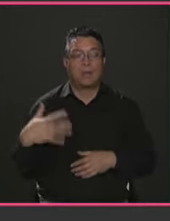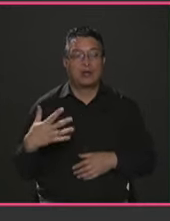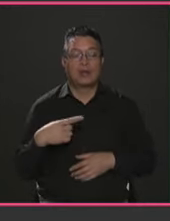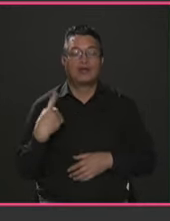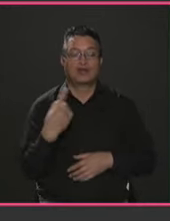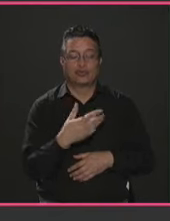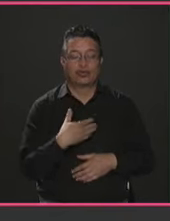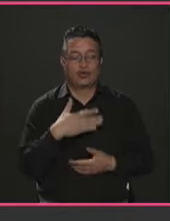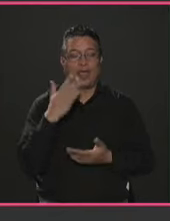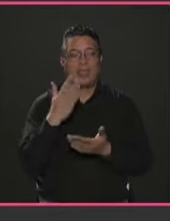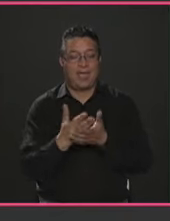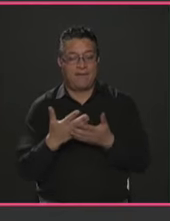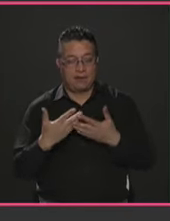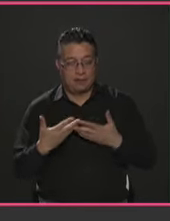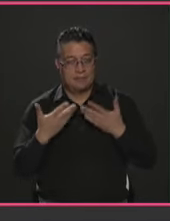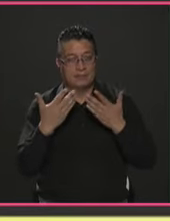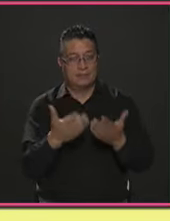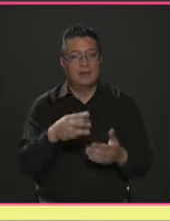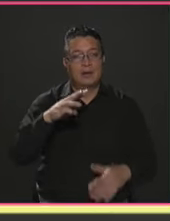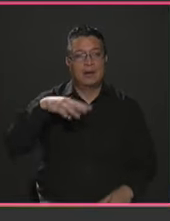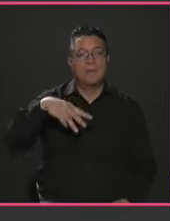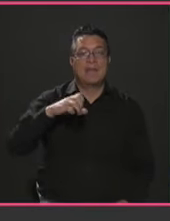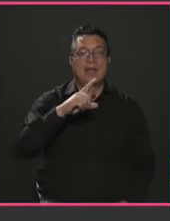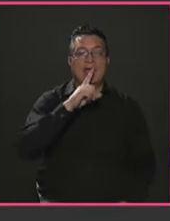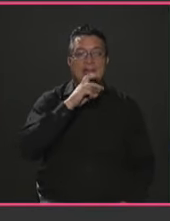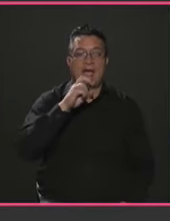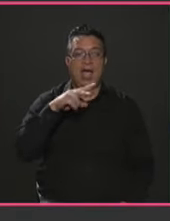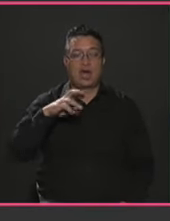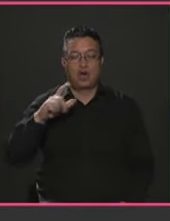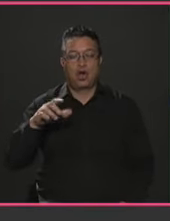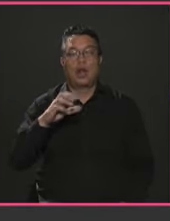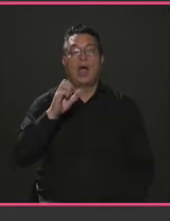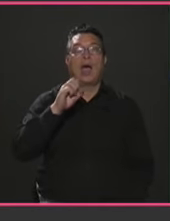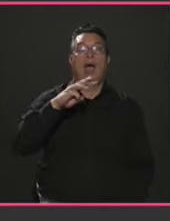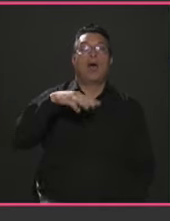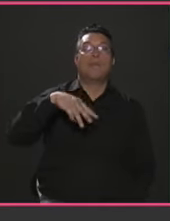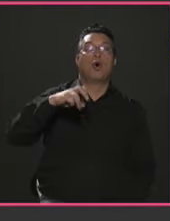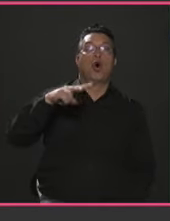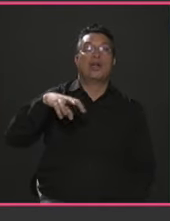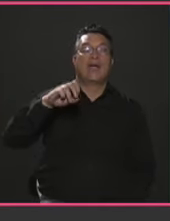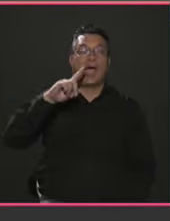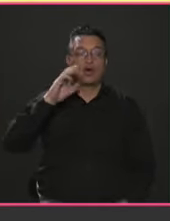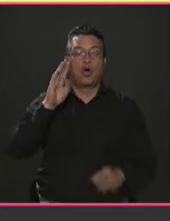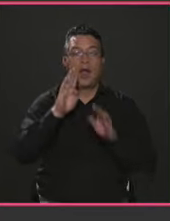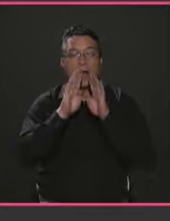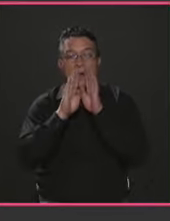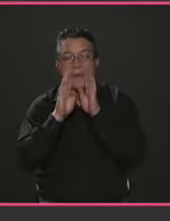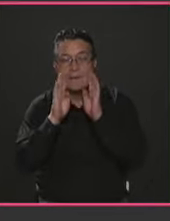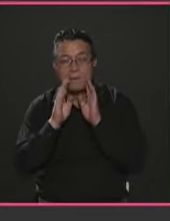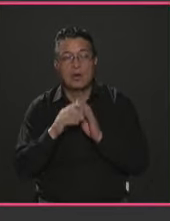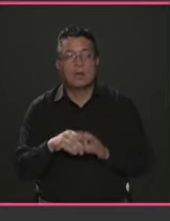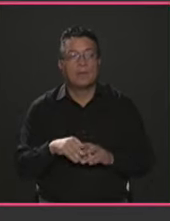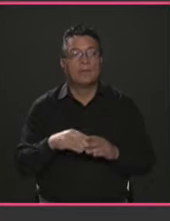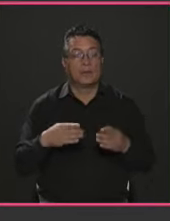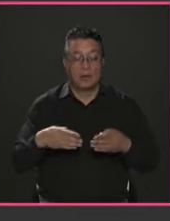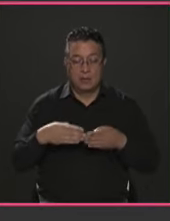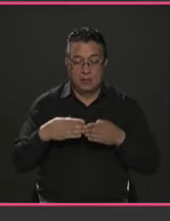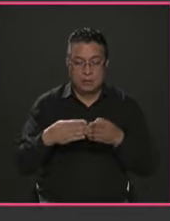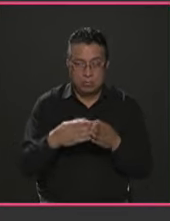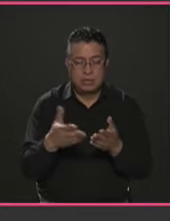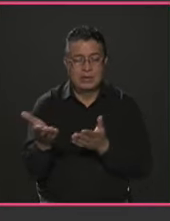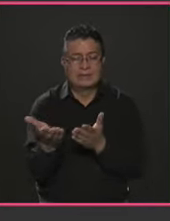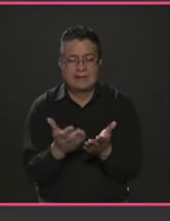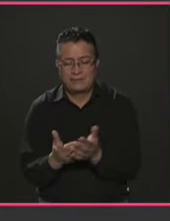tenemos que ofrecer metanol amoniaco verde Astilleros servicios